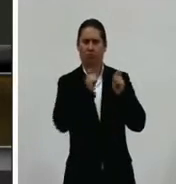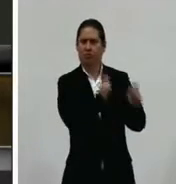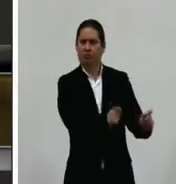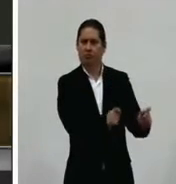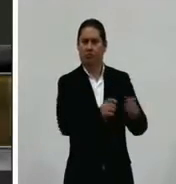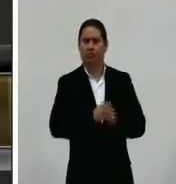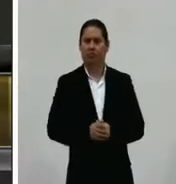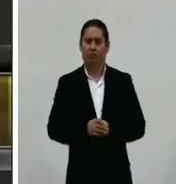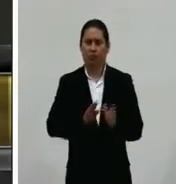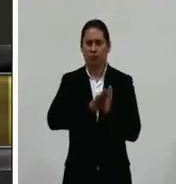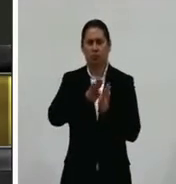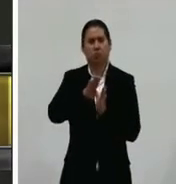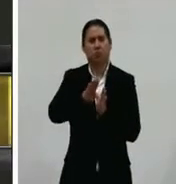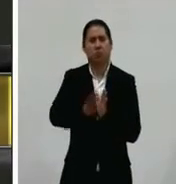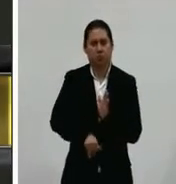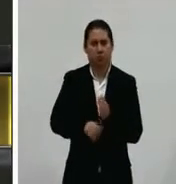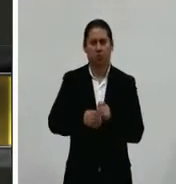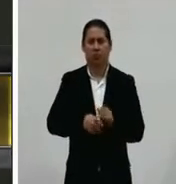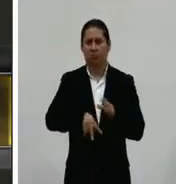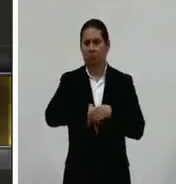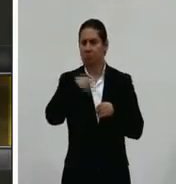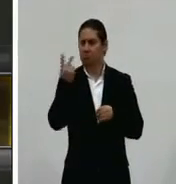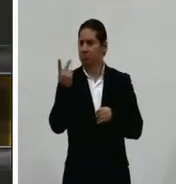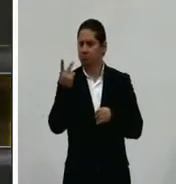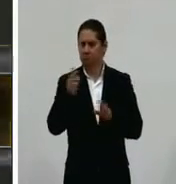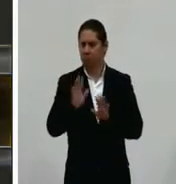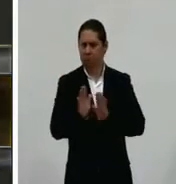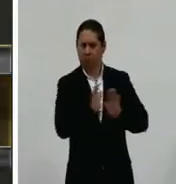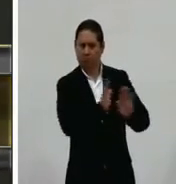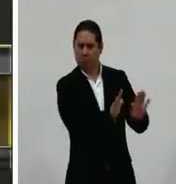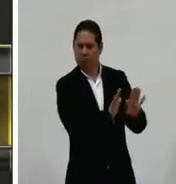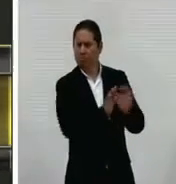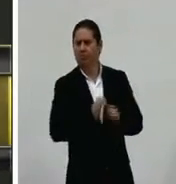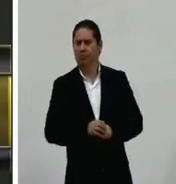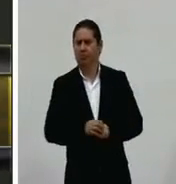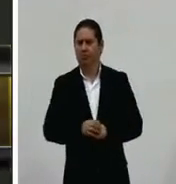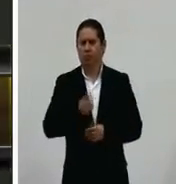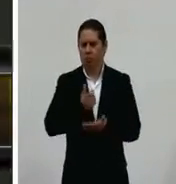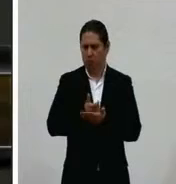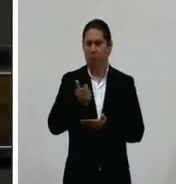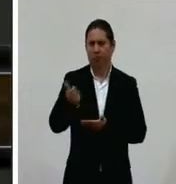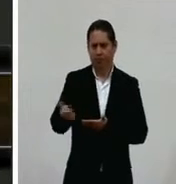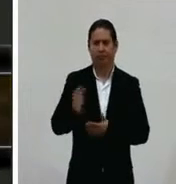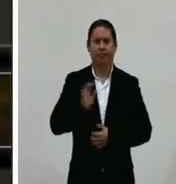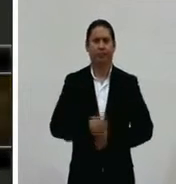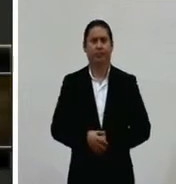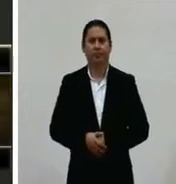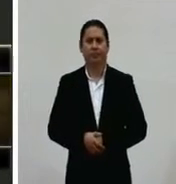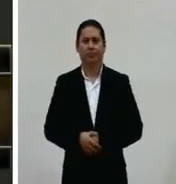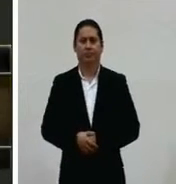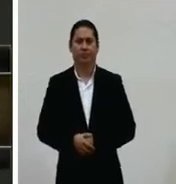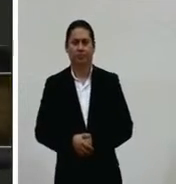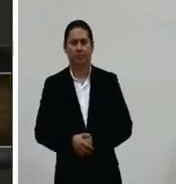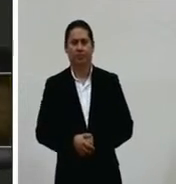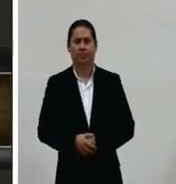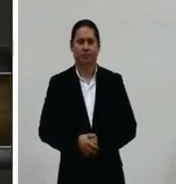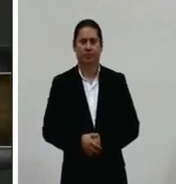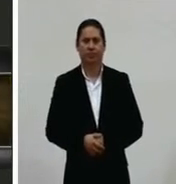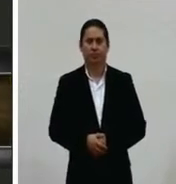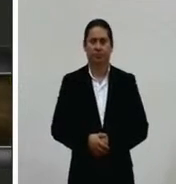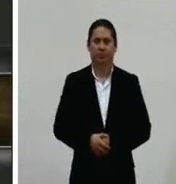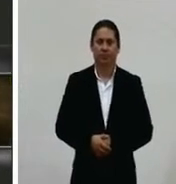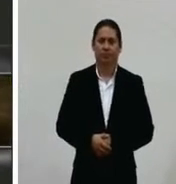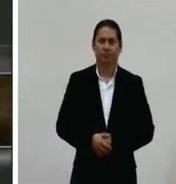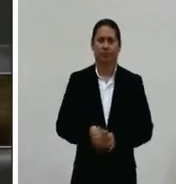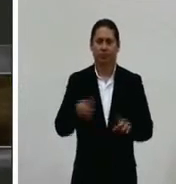la defunción de ausencia del trabajador justificada y con goce de salario. Resulta